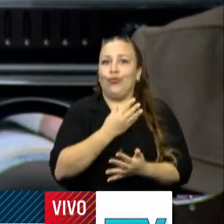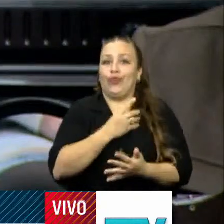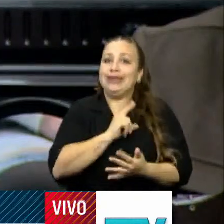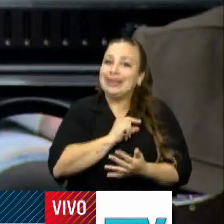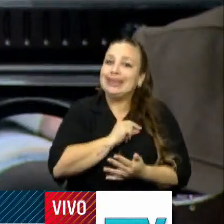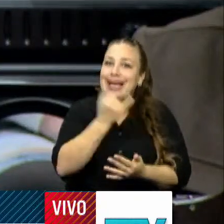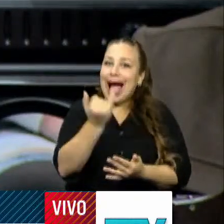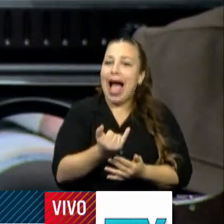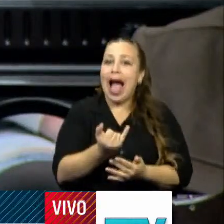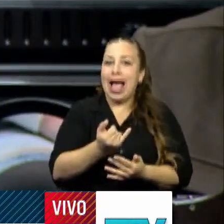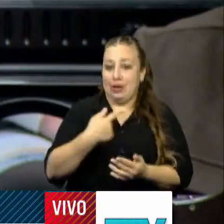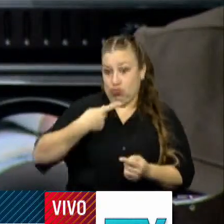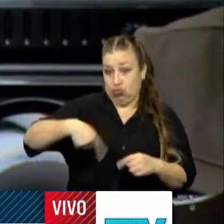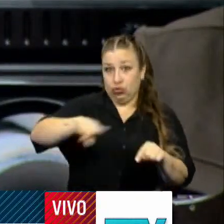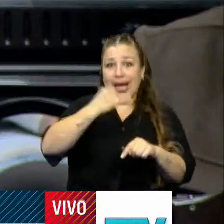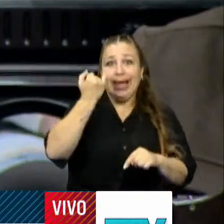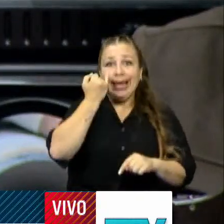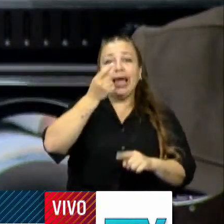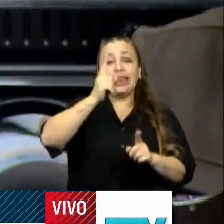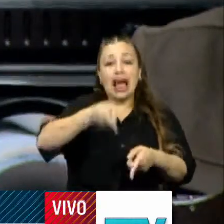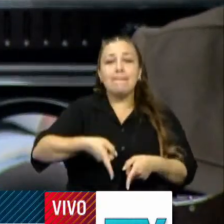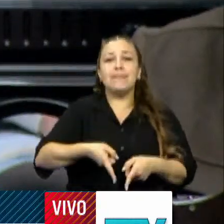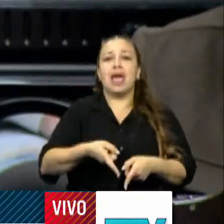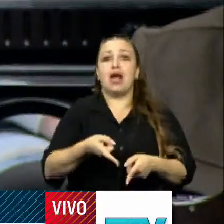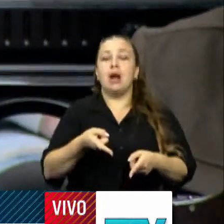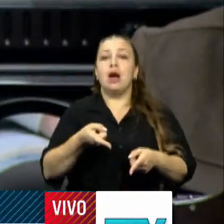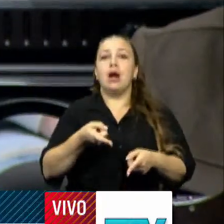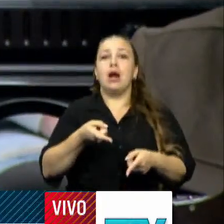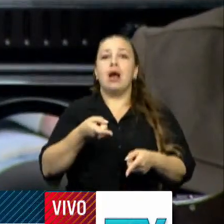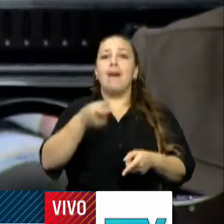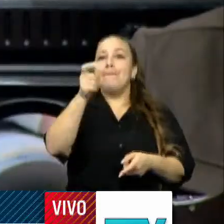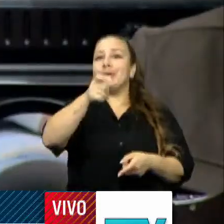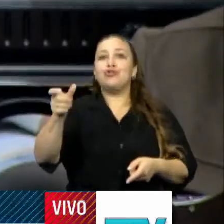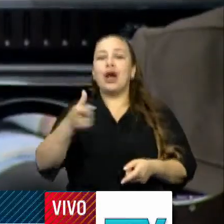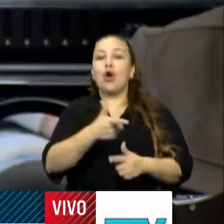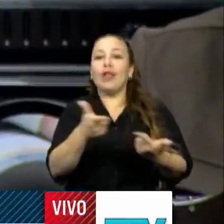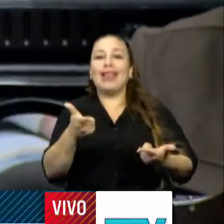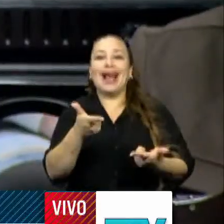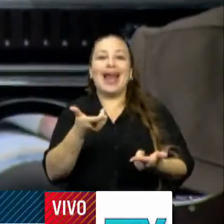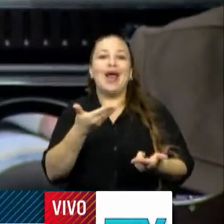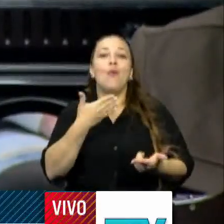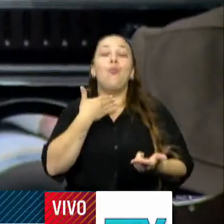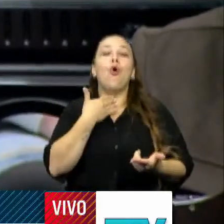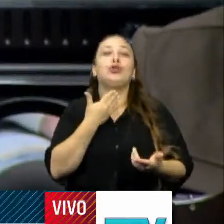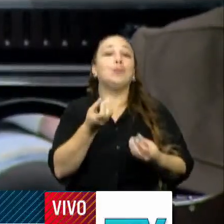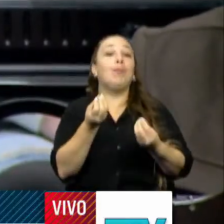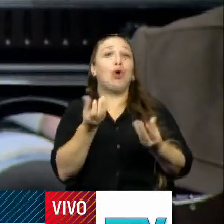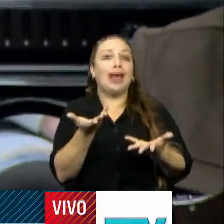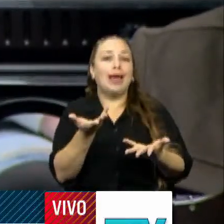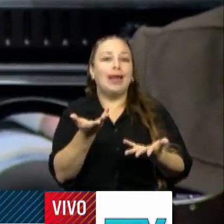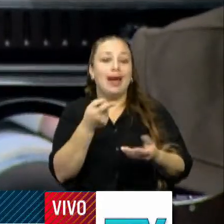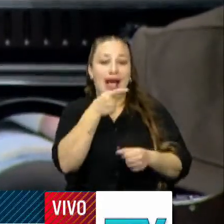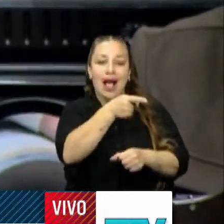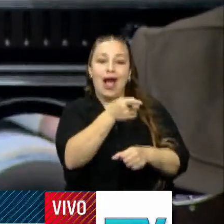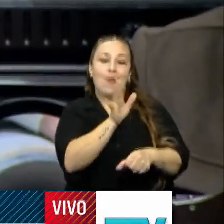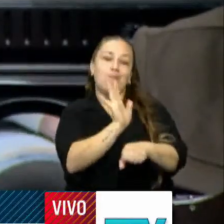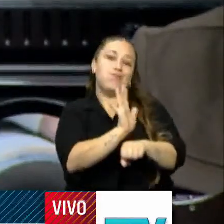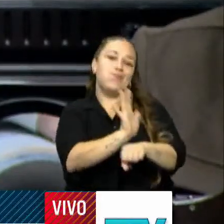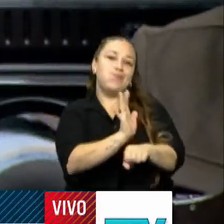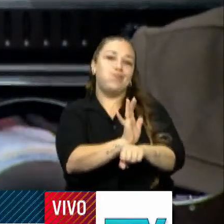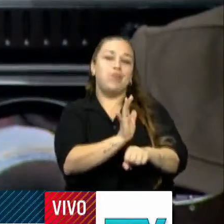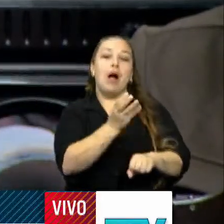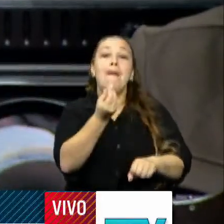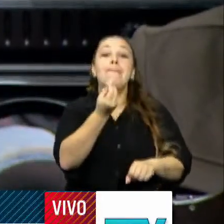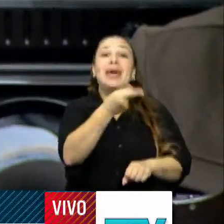pero también y sobre todo la sienten los que no tienen voz, porque si hay algo que fue Francisco, fue la voz más